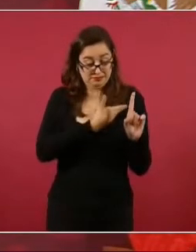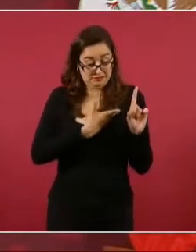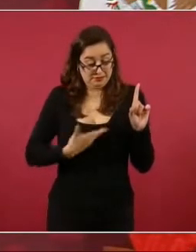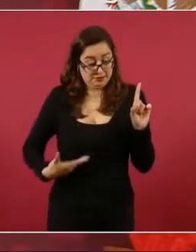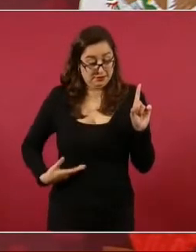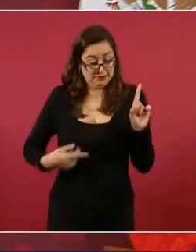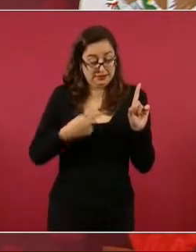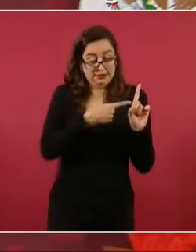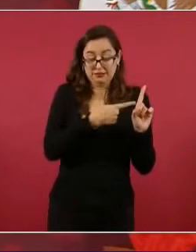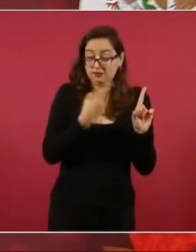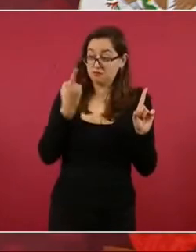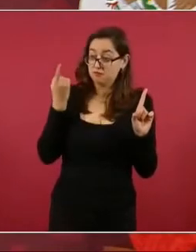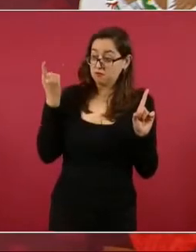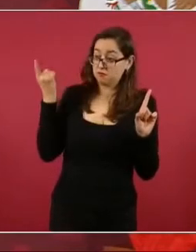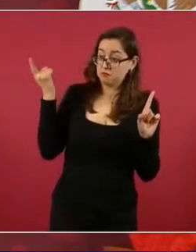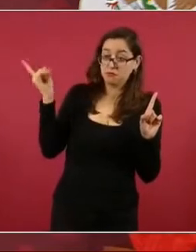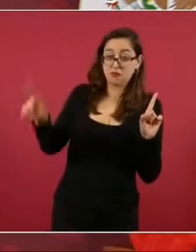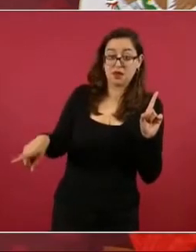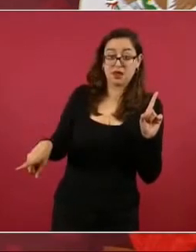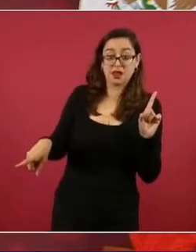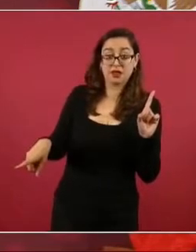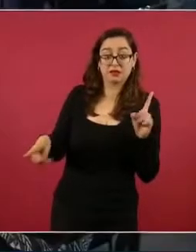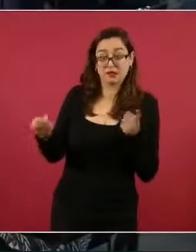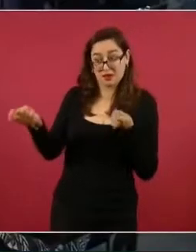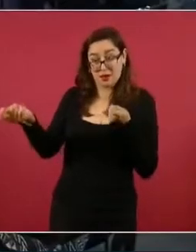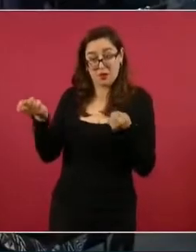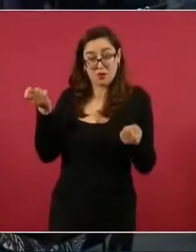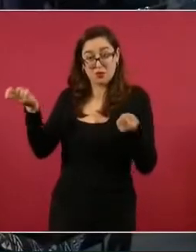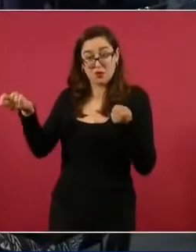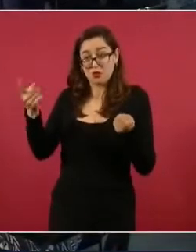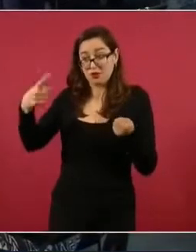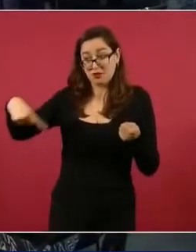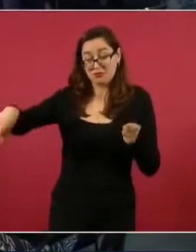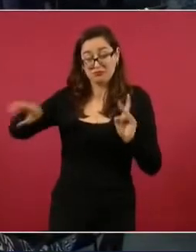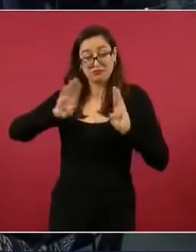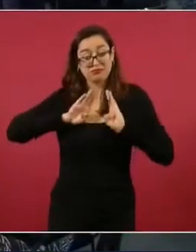Pero, porque somos también muy dados